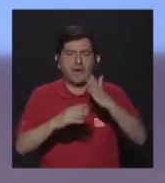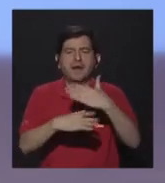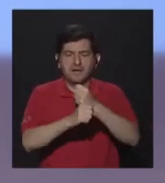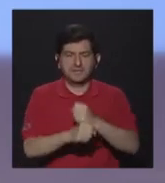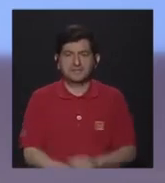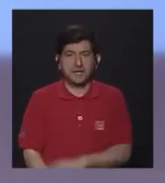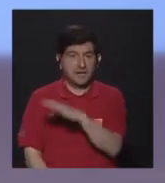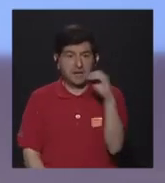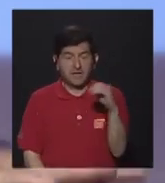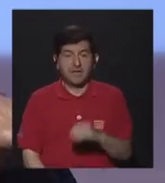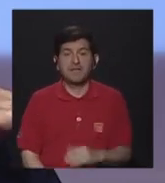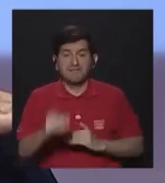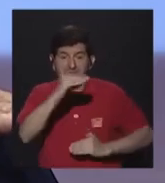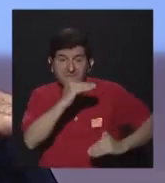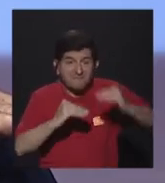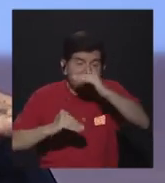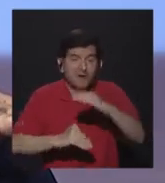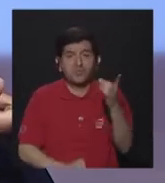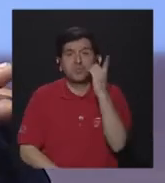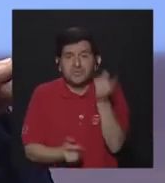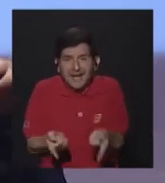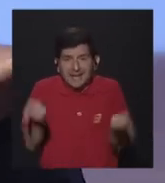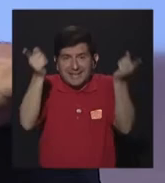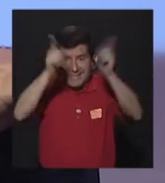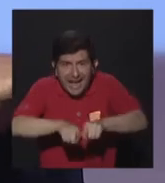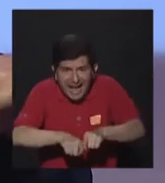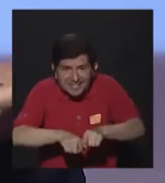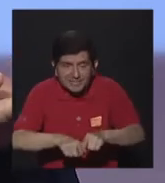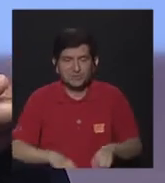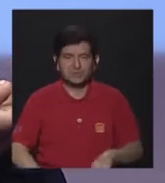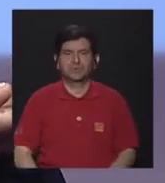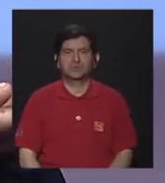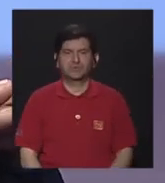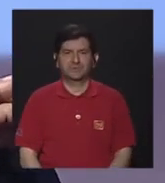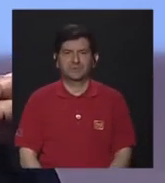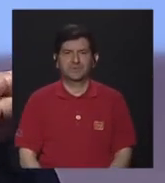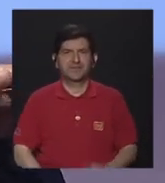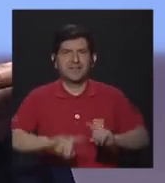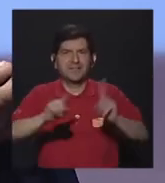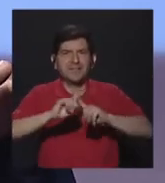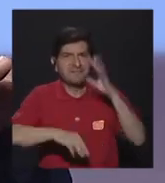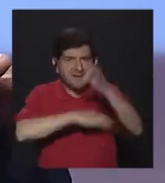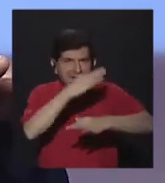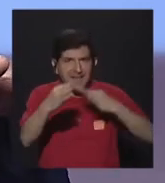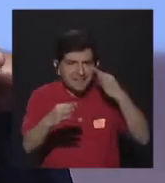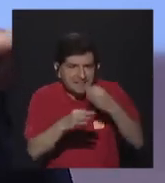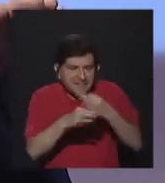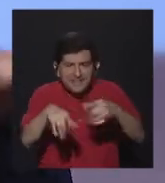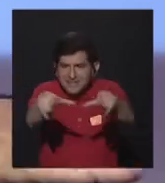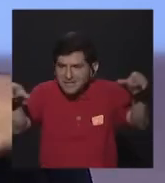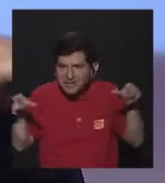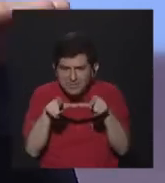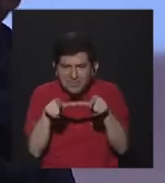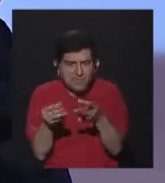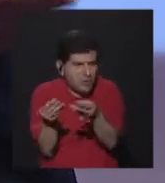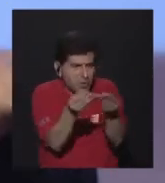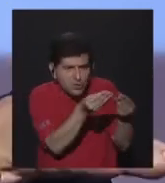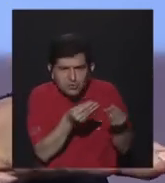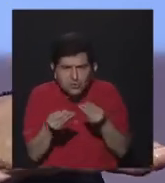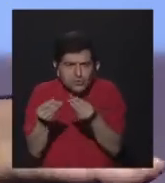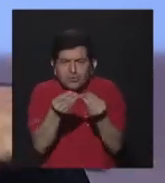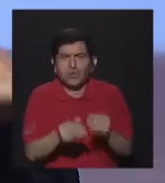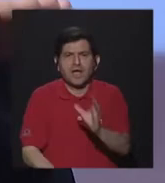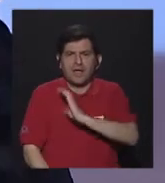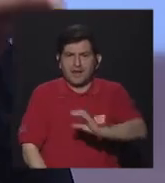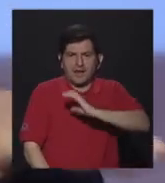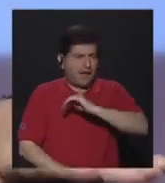la construcción de ontología y cae en varios tipos de significaciones que por el suelo de la calidad de